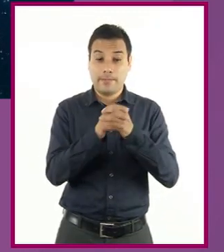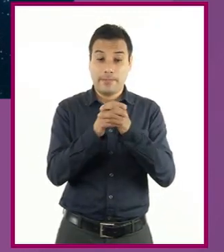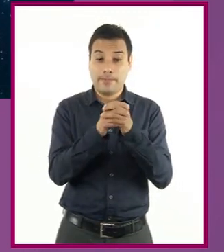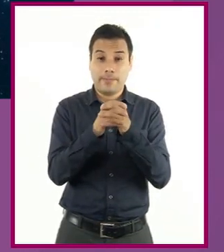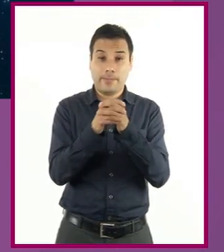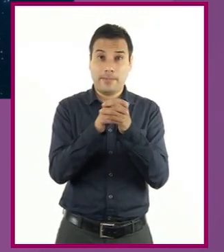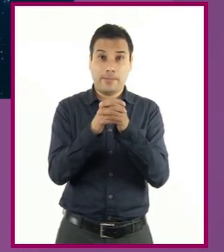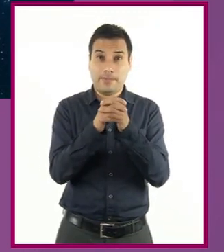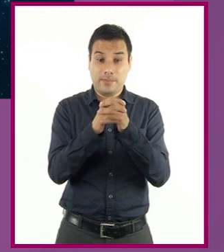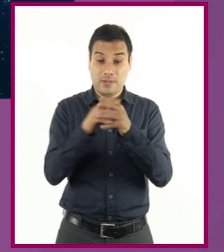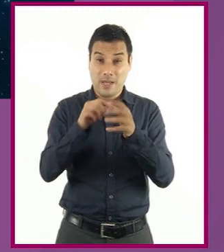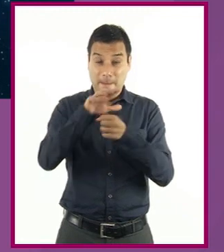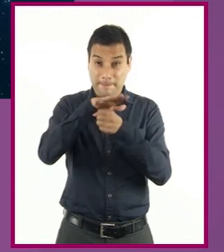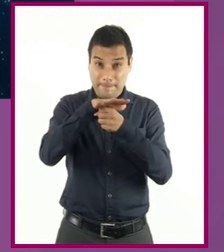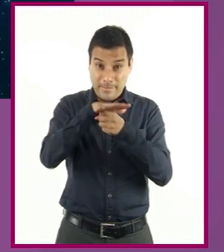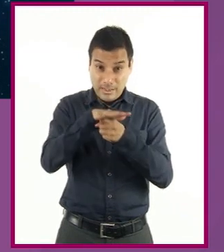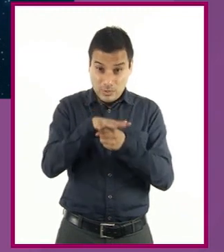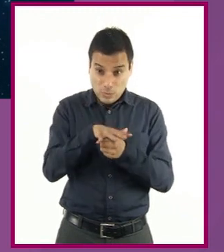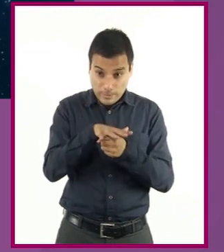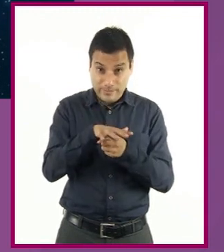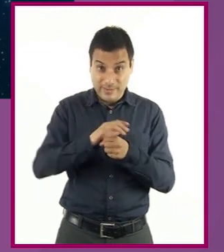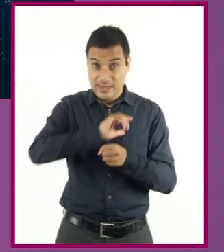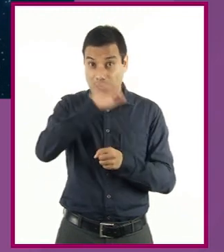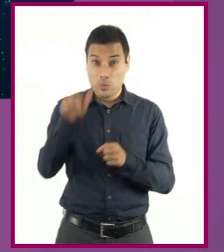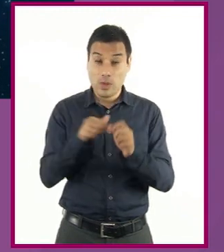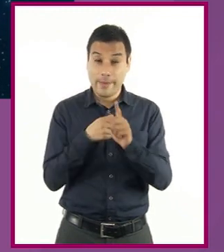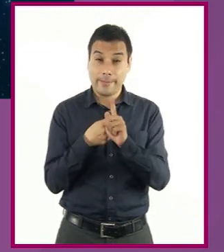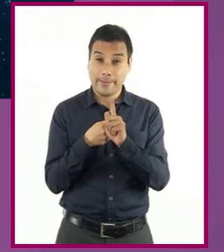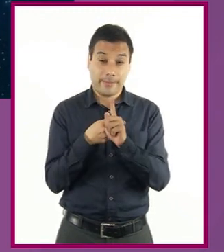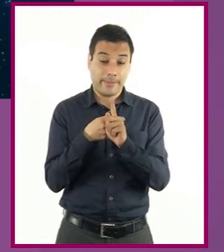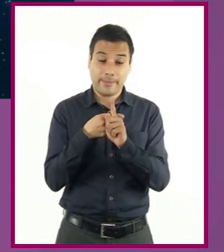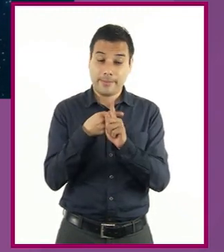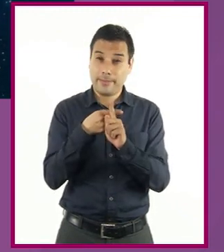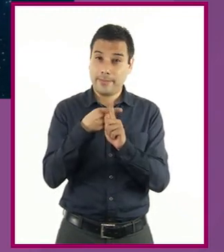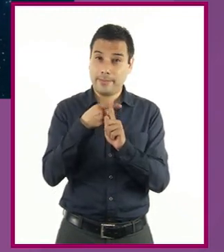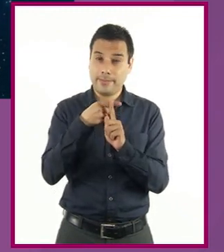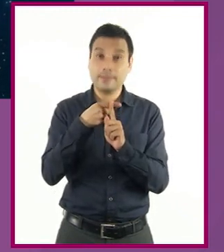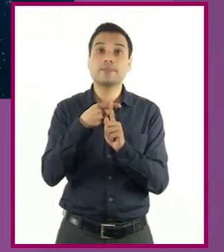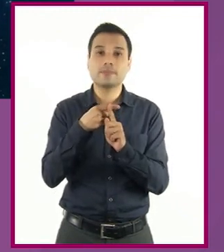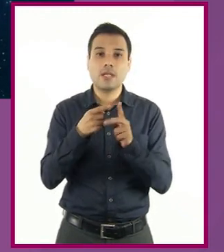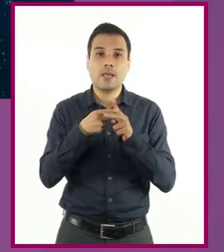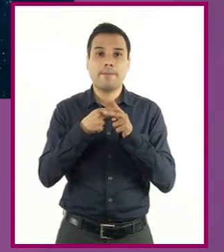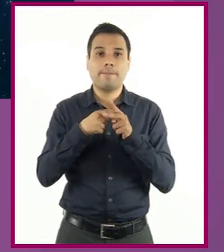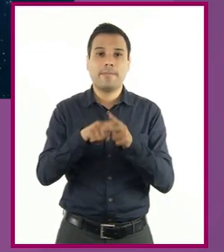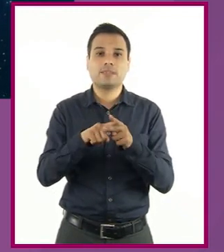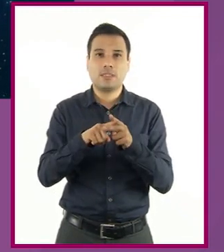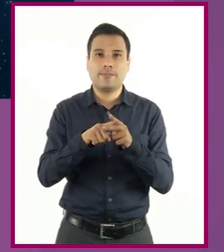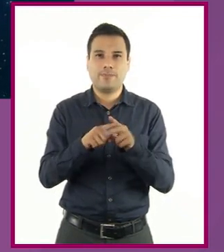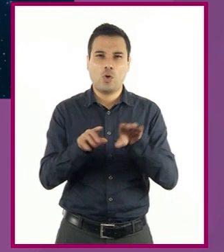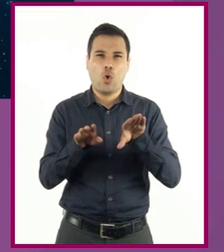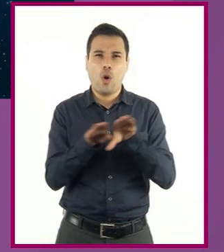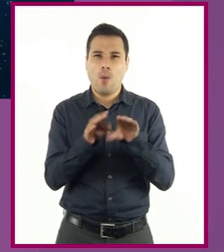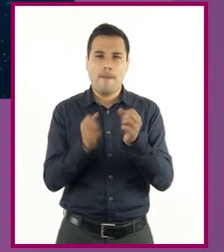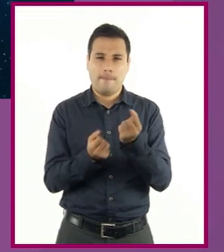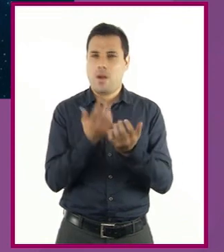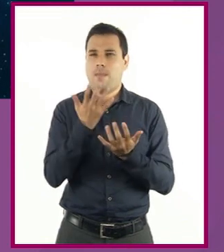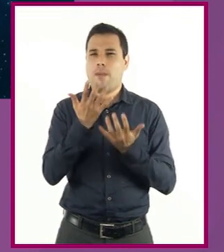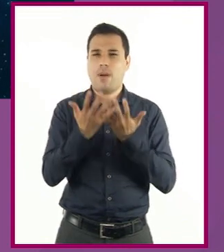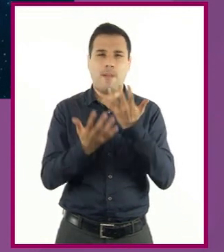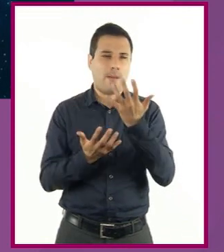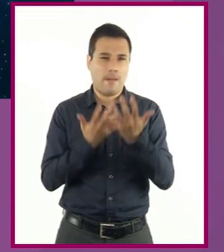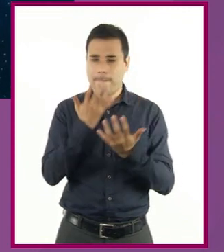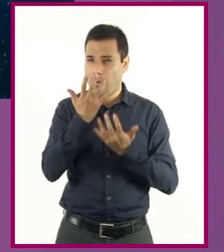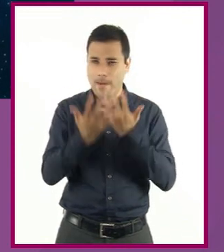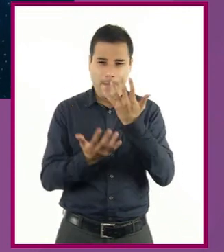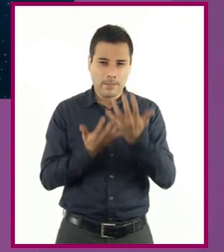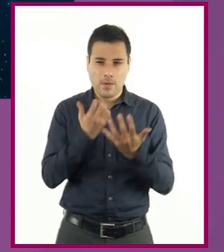por efecto de la presión, la estrella eleva tanto su temperatura que da inicio a una reacción nuclear.